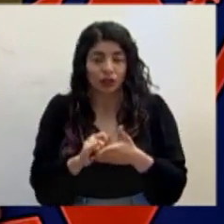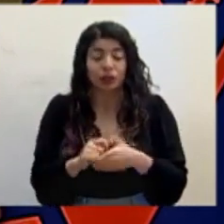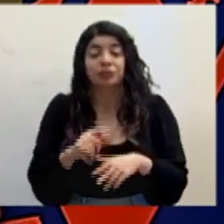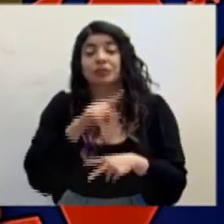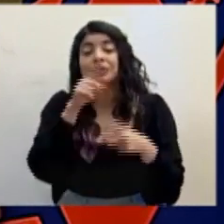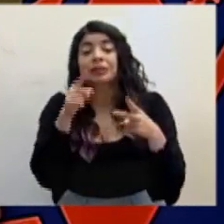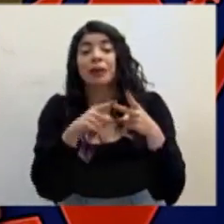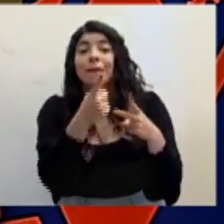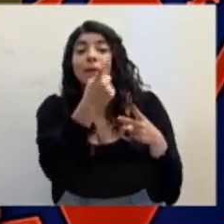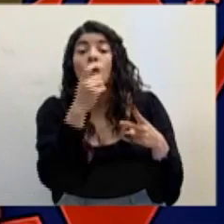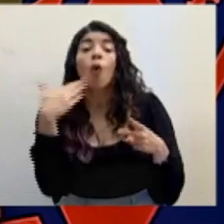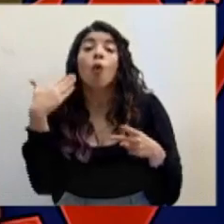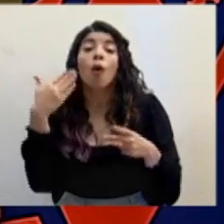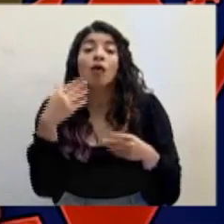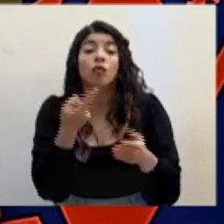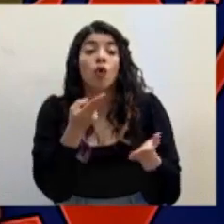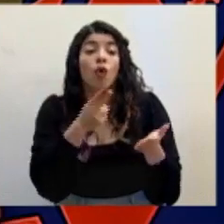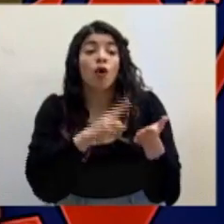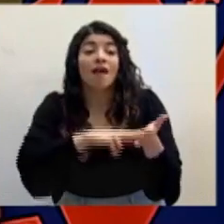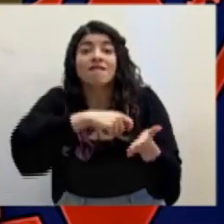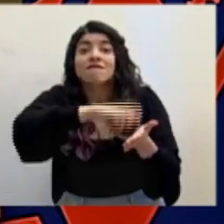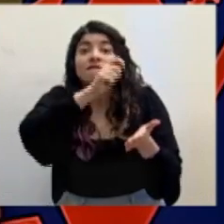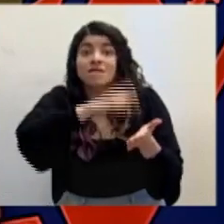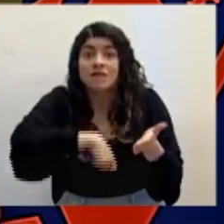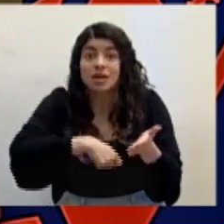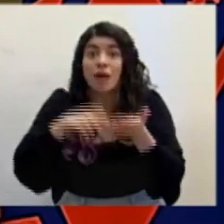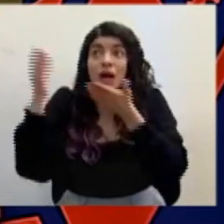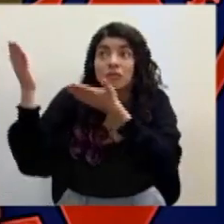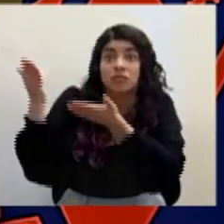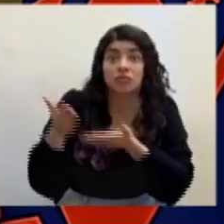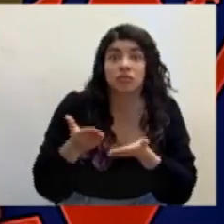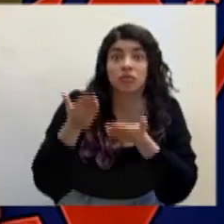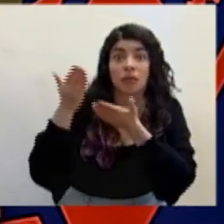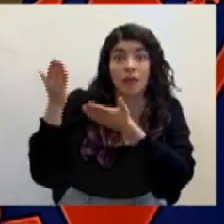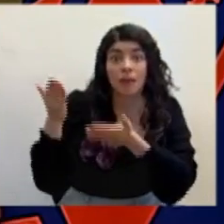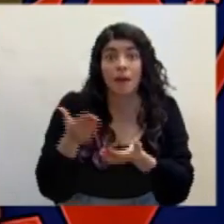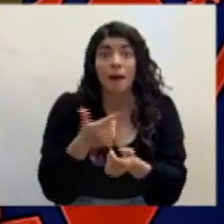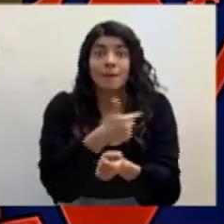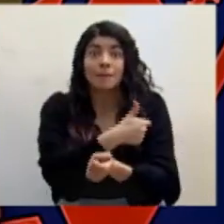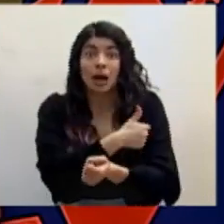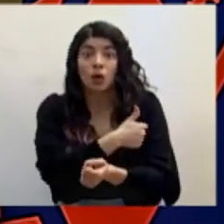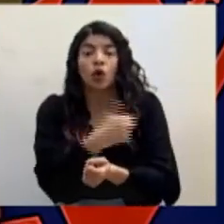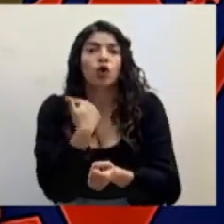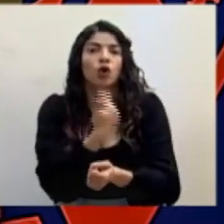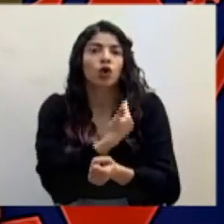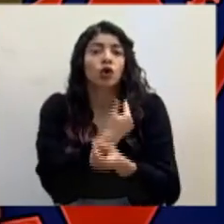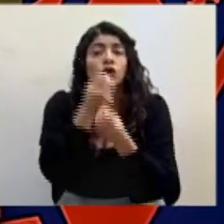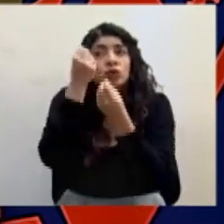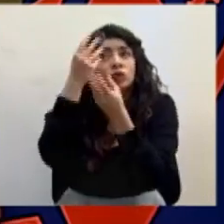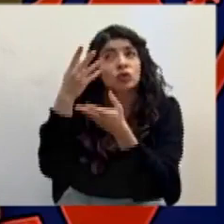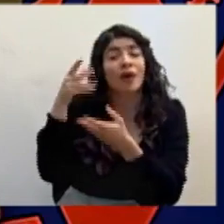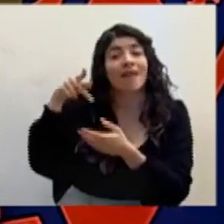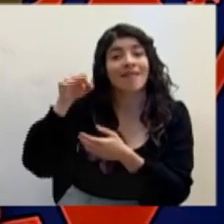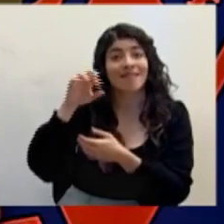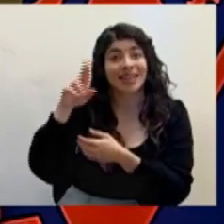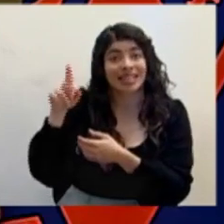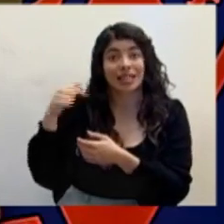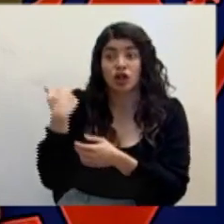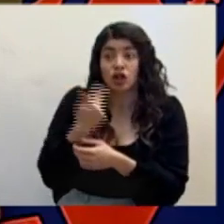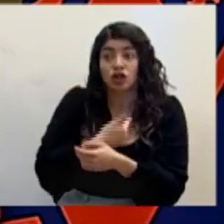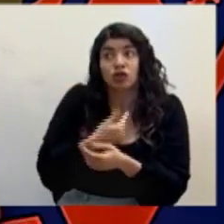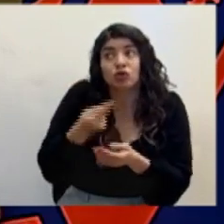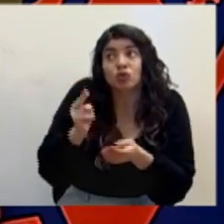de que se firme el contrato y que empezamos a recibir las vacunas, nosotros le hacemos ver a Pfizer que en la medida que estamos usando